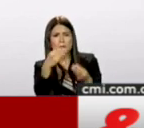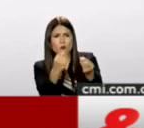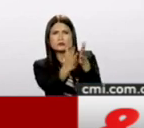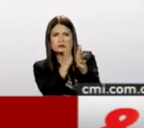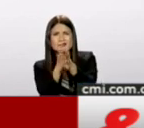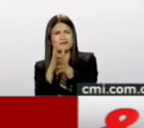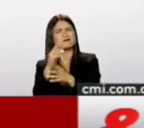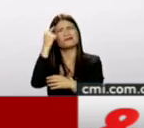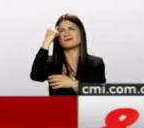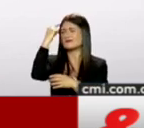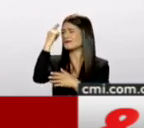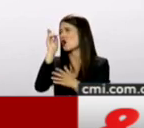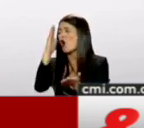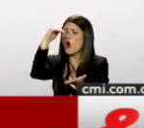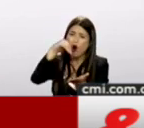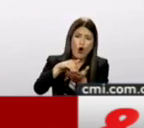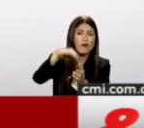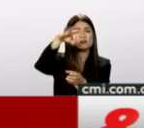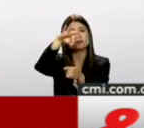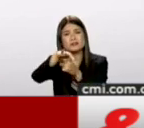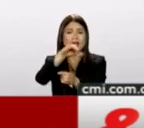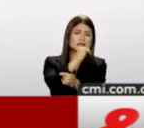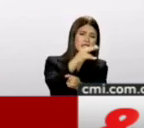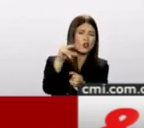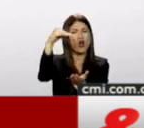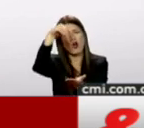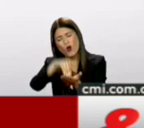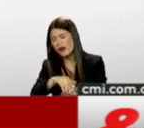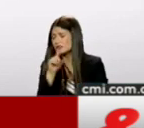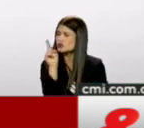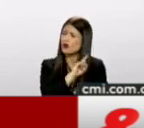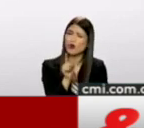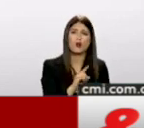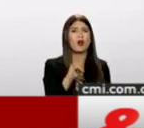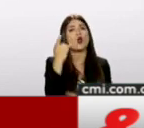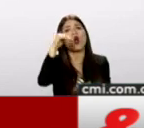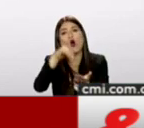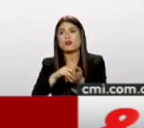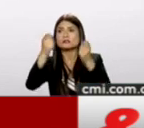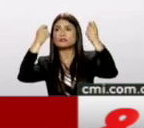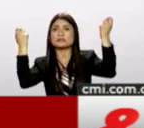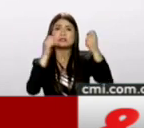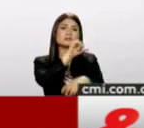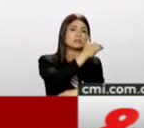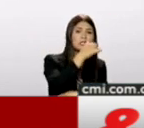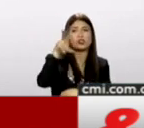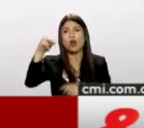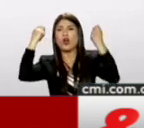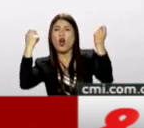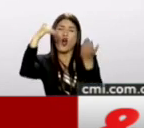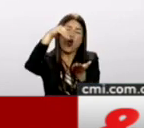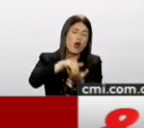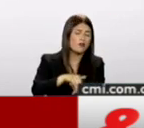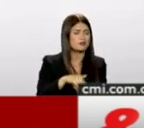preocupación frente a un nuevo plebiscito. Una nueva campaña polarizaría de manera peligrosa